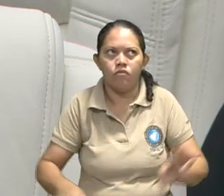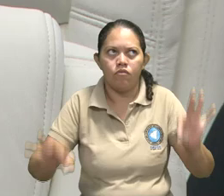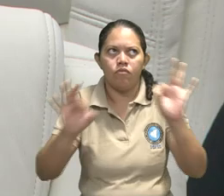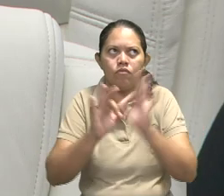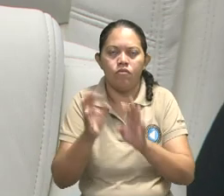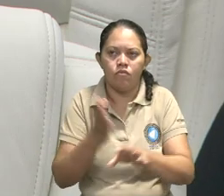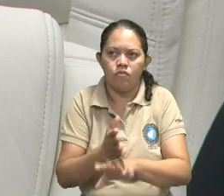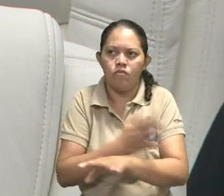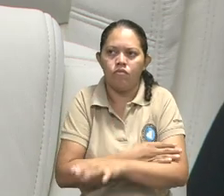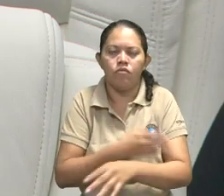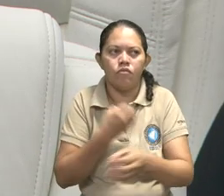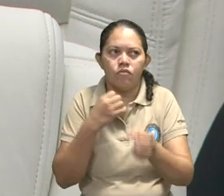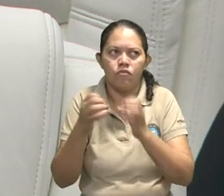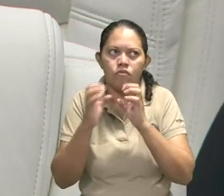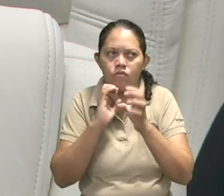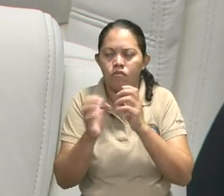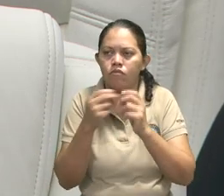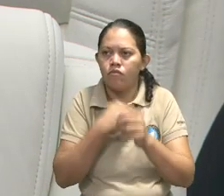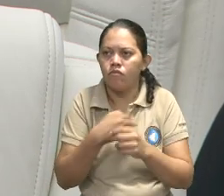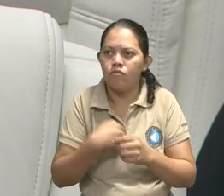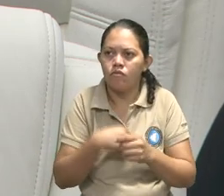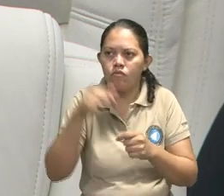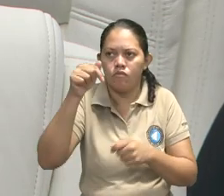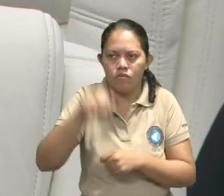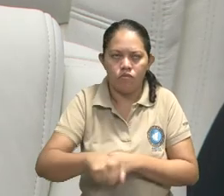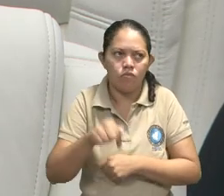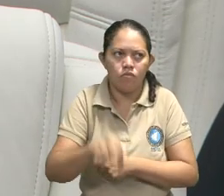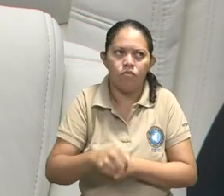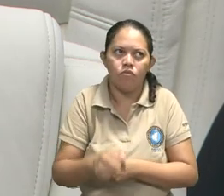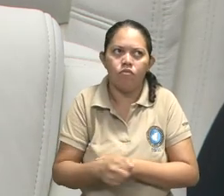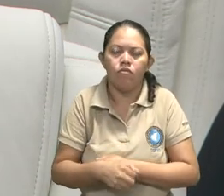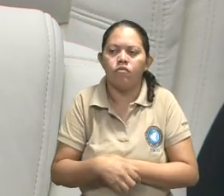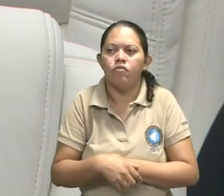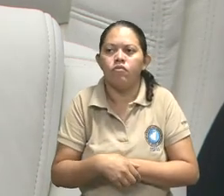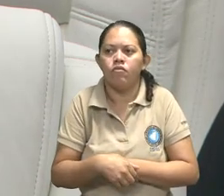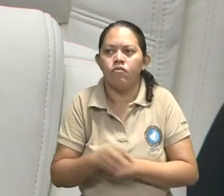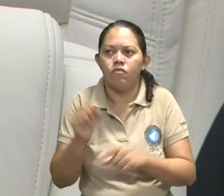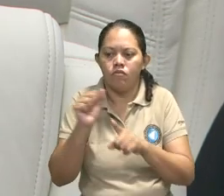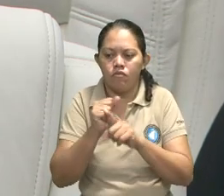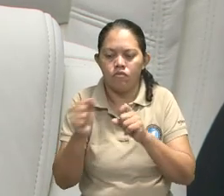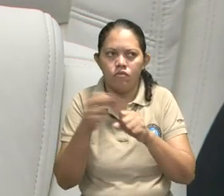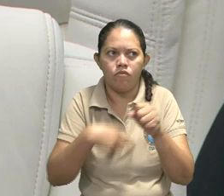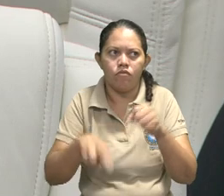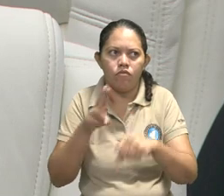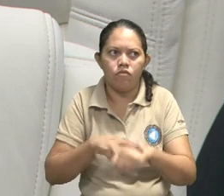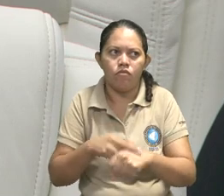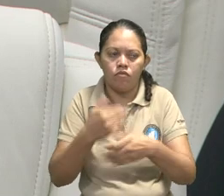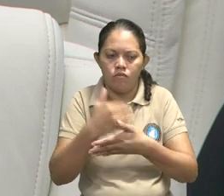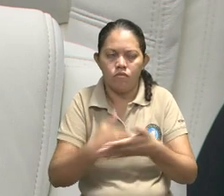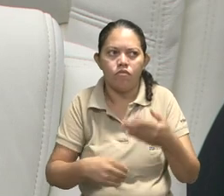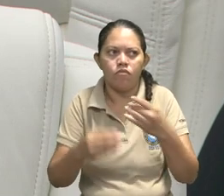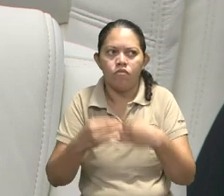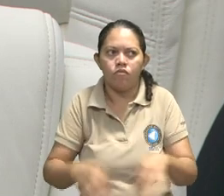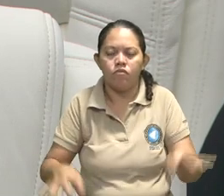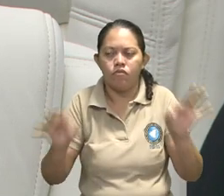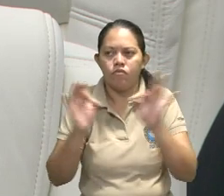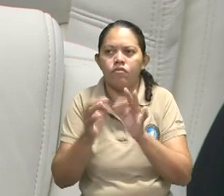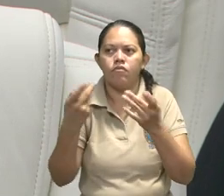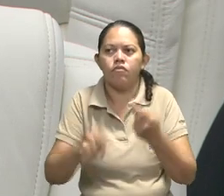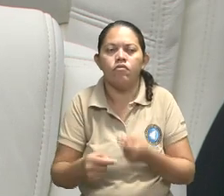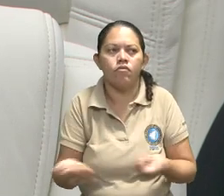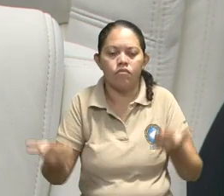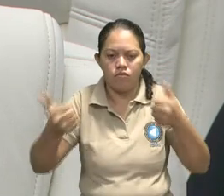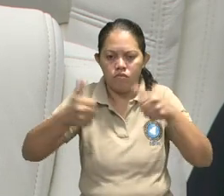antes mencionado que se está presentando el día de hoy en esta Asamblea Nacional este dictamen favorable para que